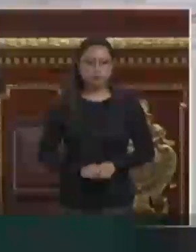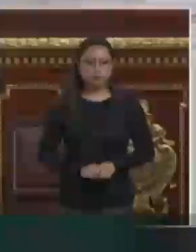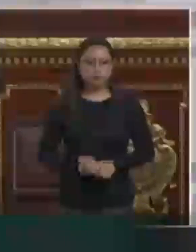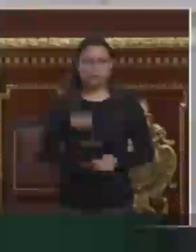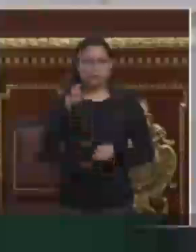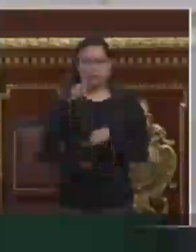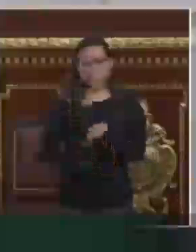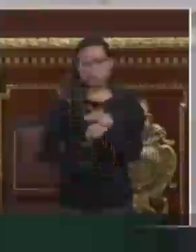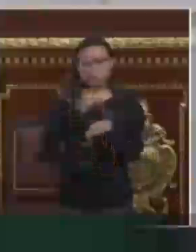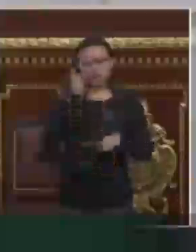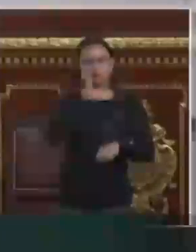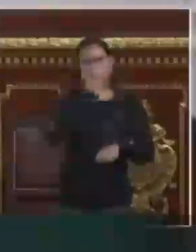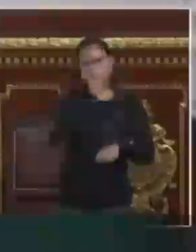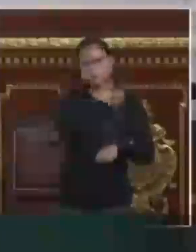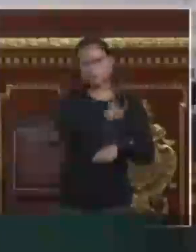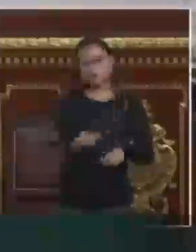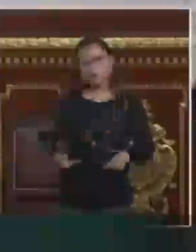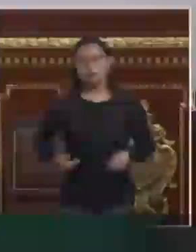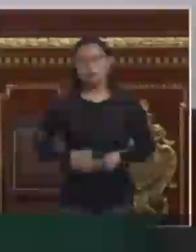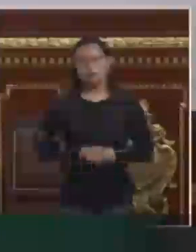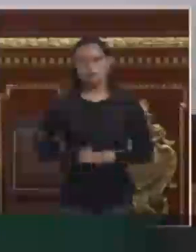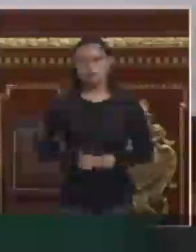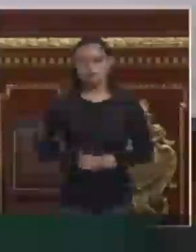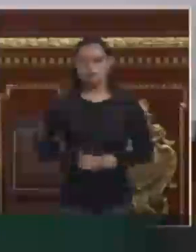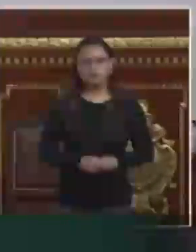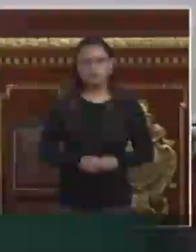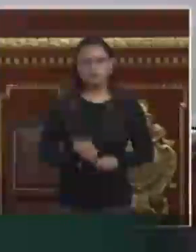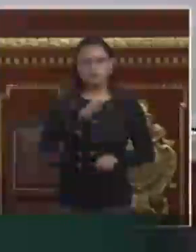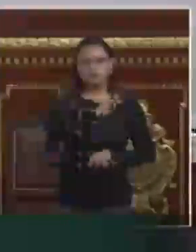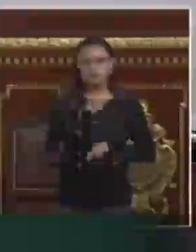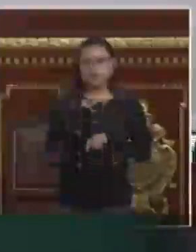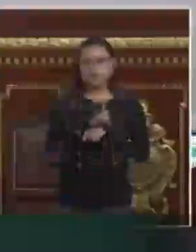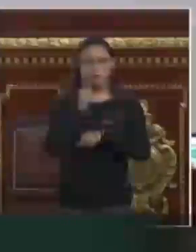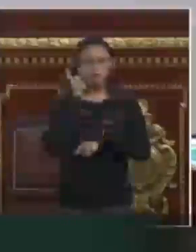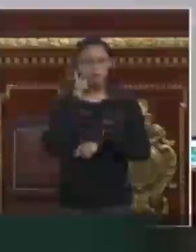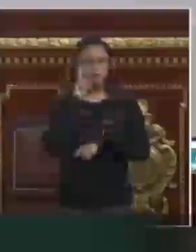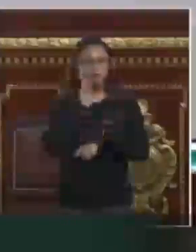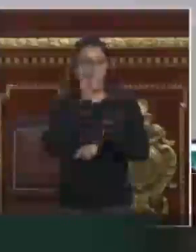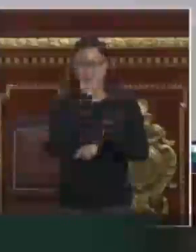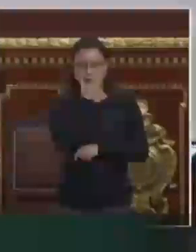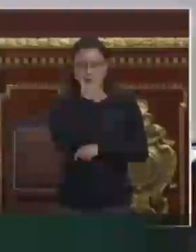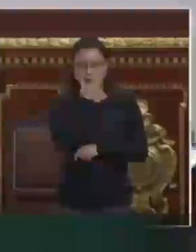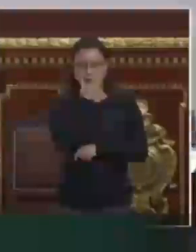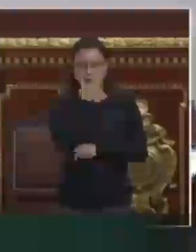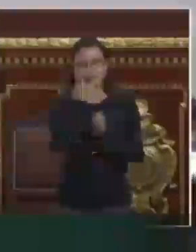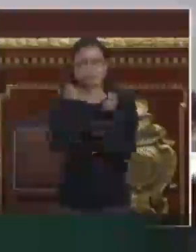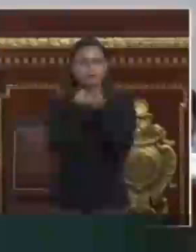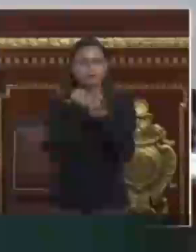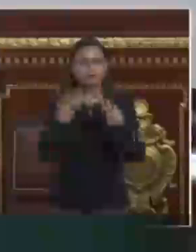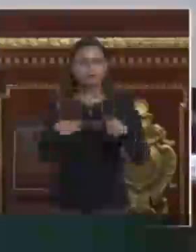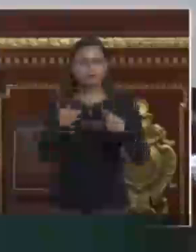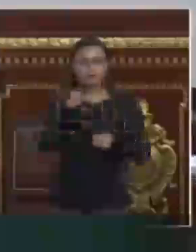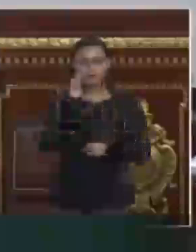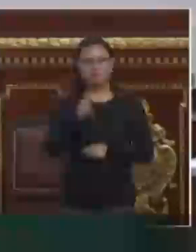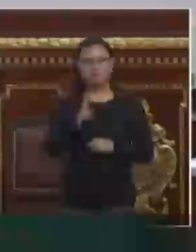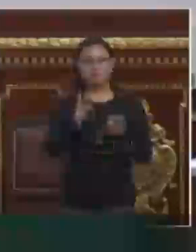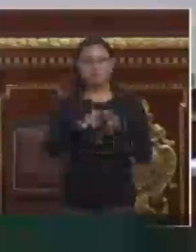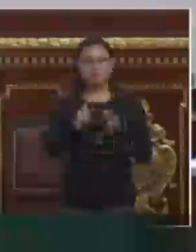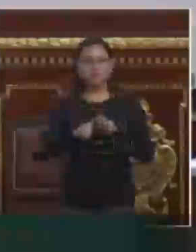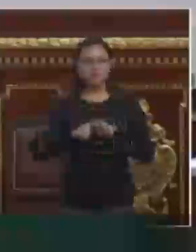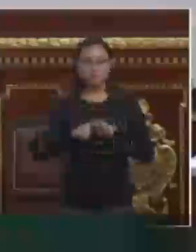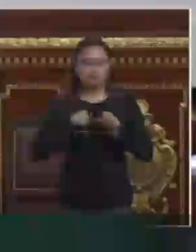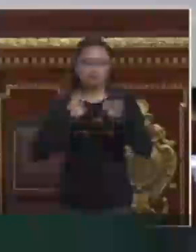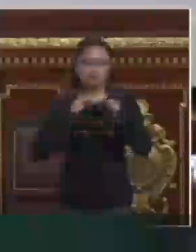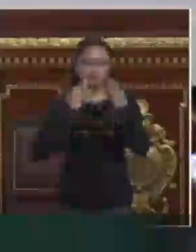3% al 2% sobre el monto total de las erogaciones por remuneraciones al trabajo de personal subordinado, como el pago